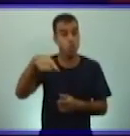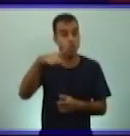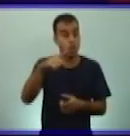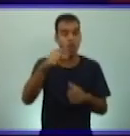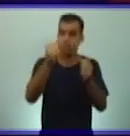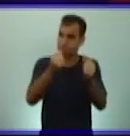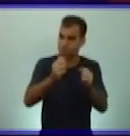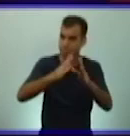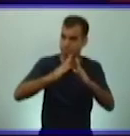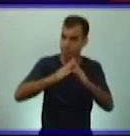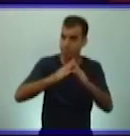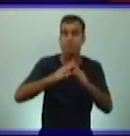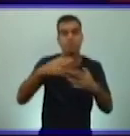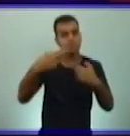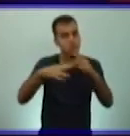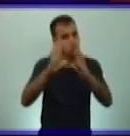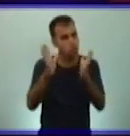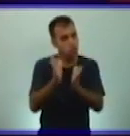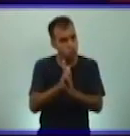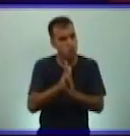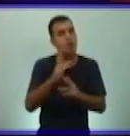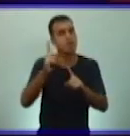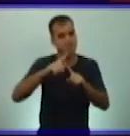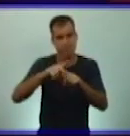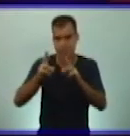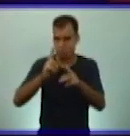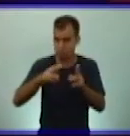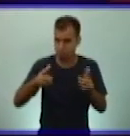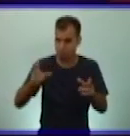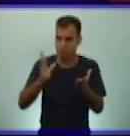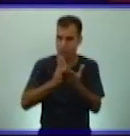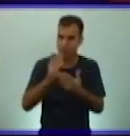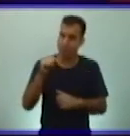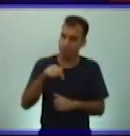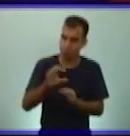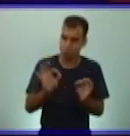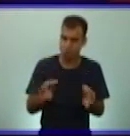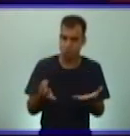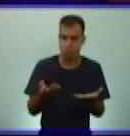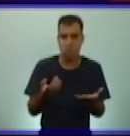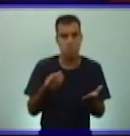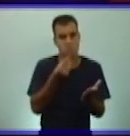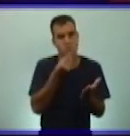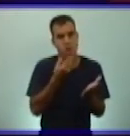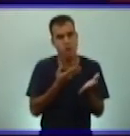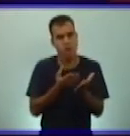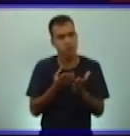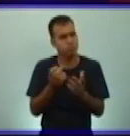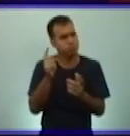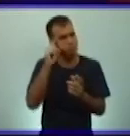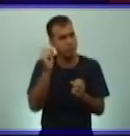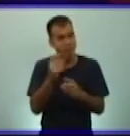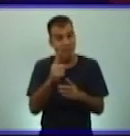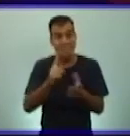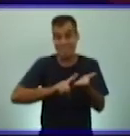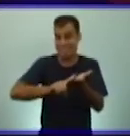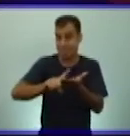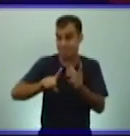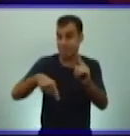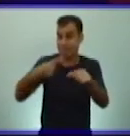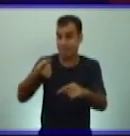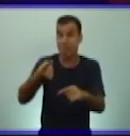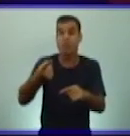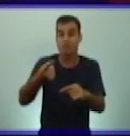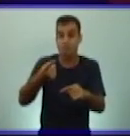manteniendo en casa, realizando todas las actividades orientadas en la clase del día de hoy para continuar aclarar una cosa, la semana que viene estaremos trabajando